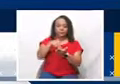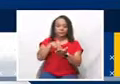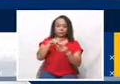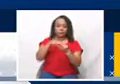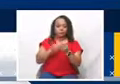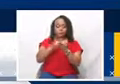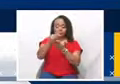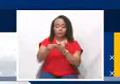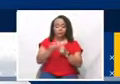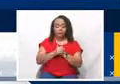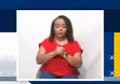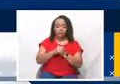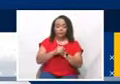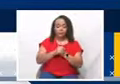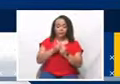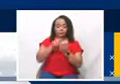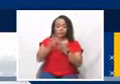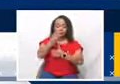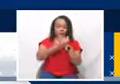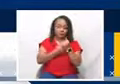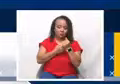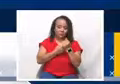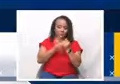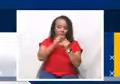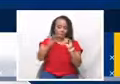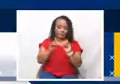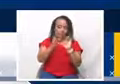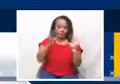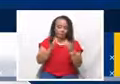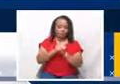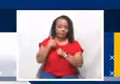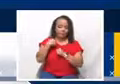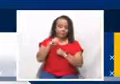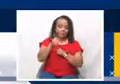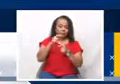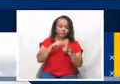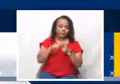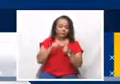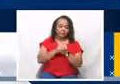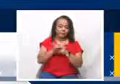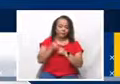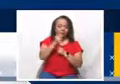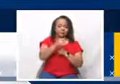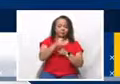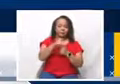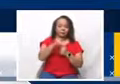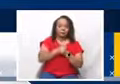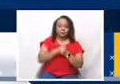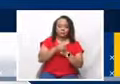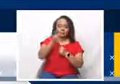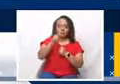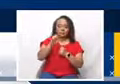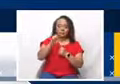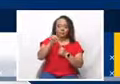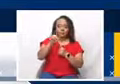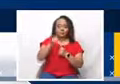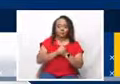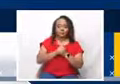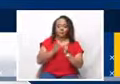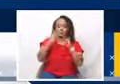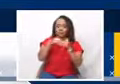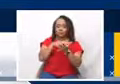compra las Spikes, las compra en pares y claramente le queda la otra. Entonces se la da a Gerald para los casos de repuesto. No cabe